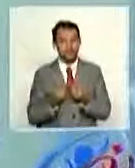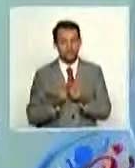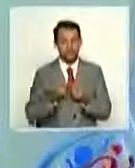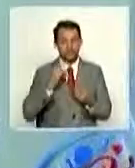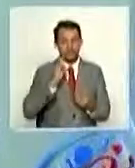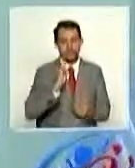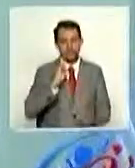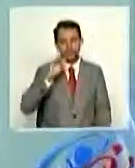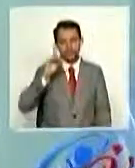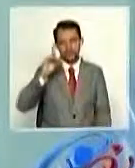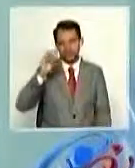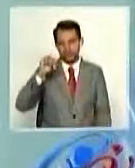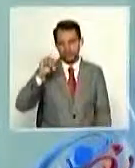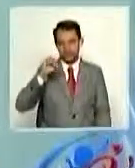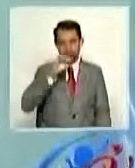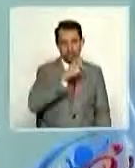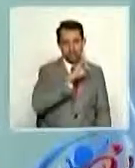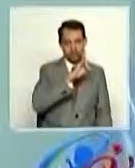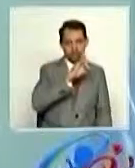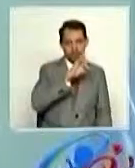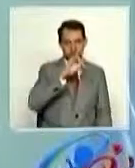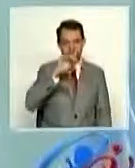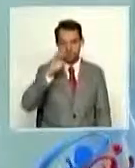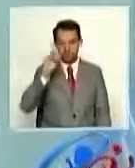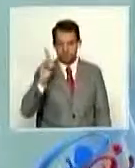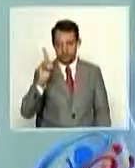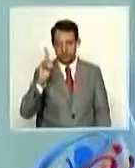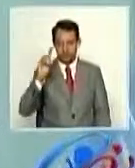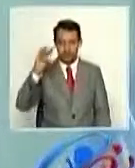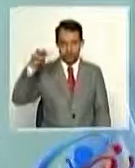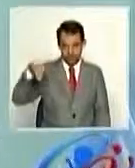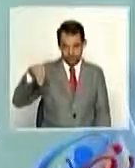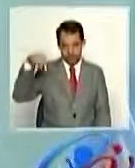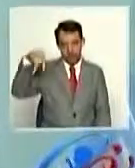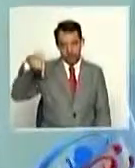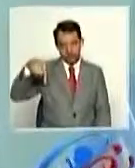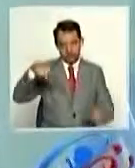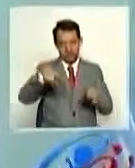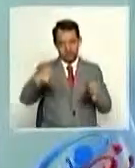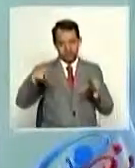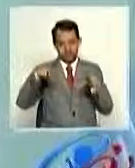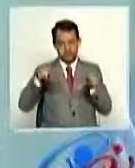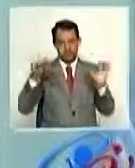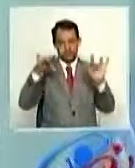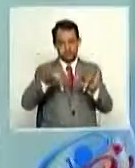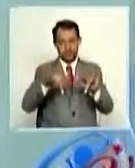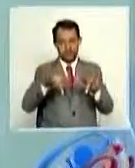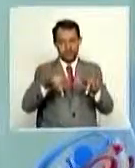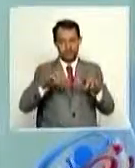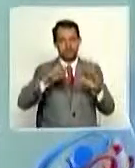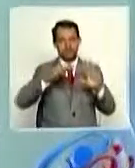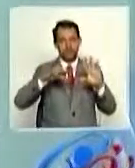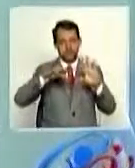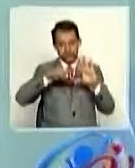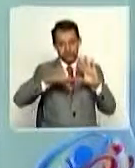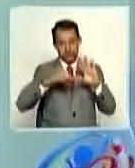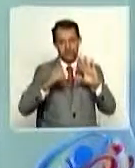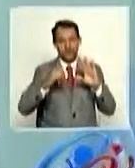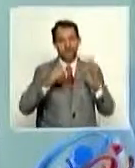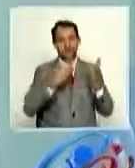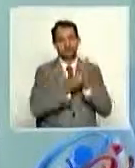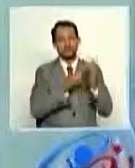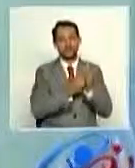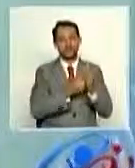muy importante para nosotros y tiene su nueva sede en nuestro Parque Médico en la Pradera Dos Quebradas, que es la